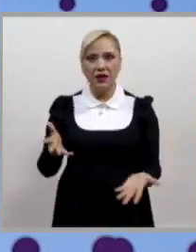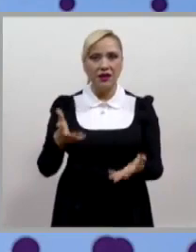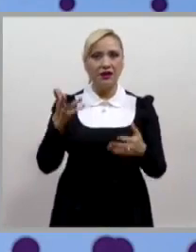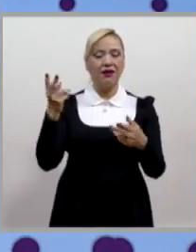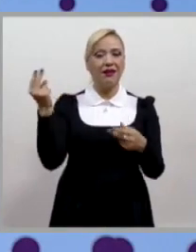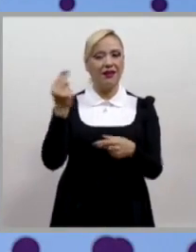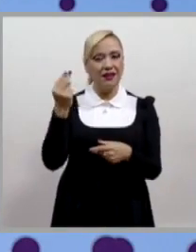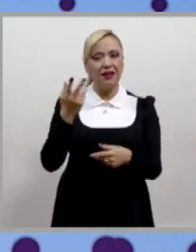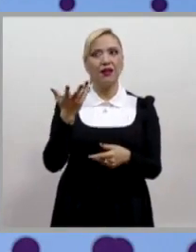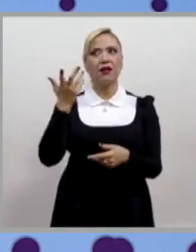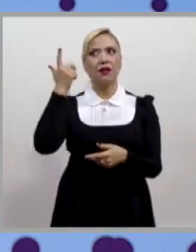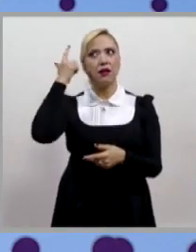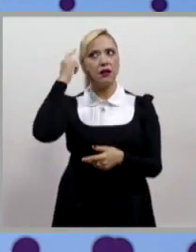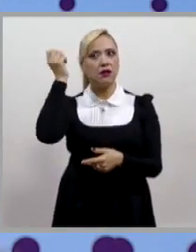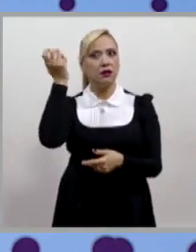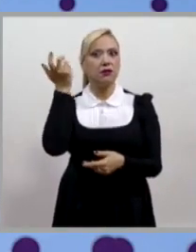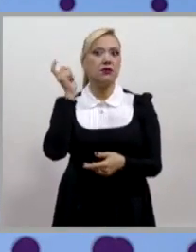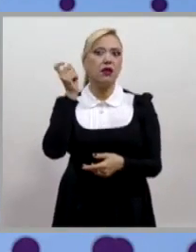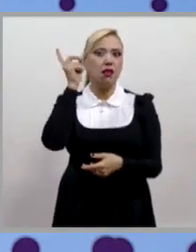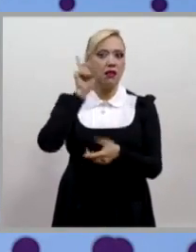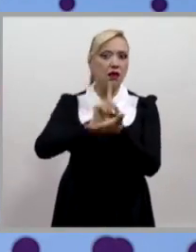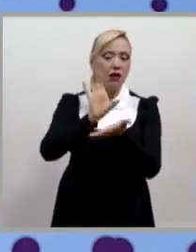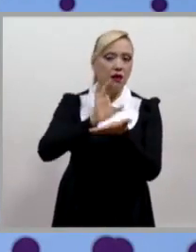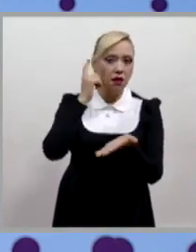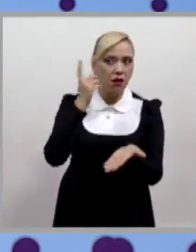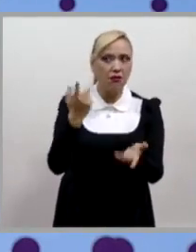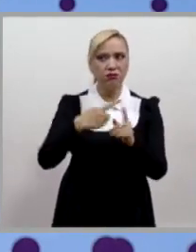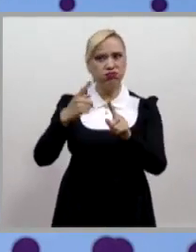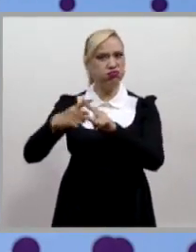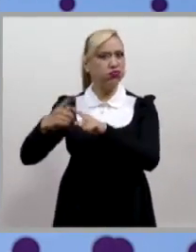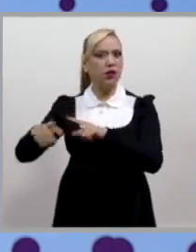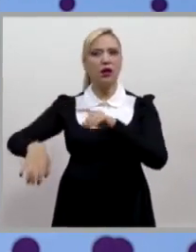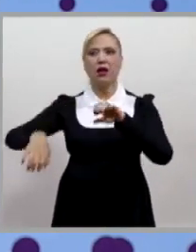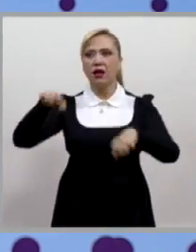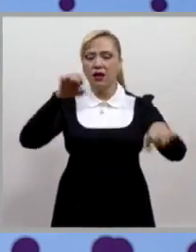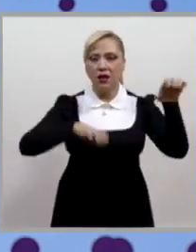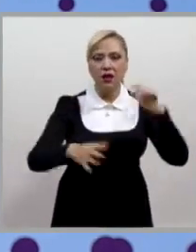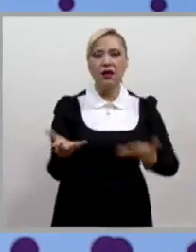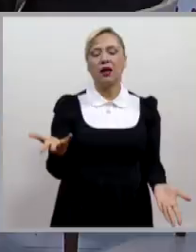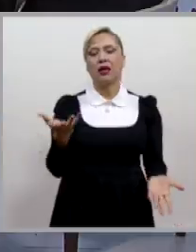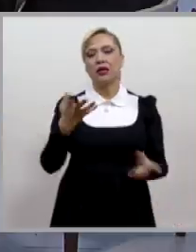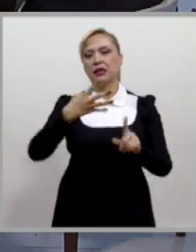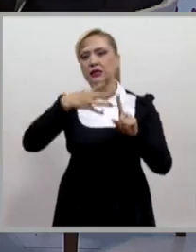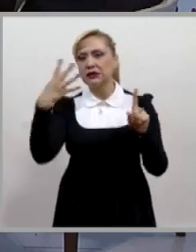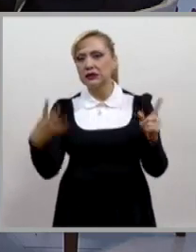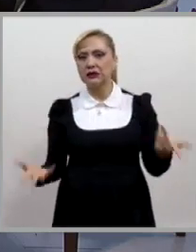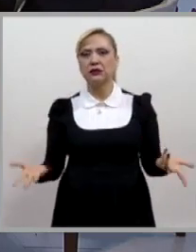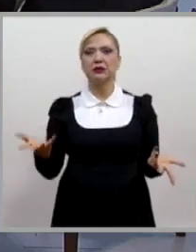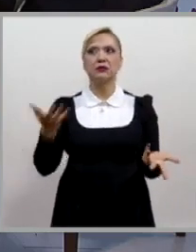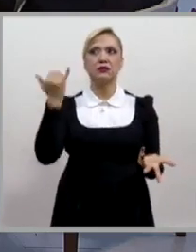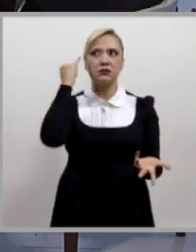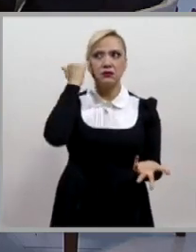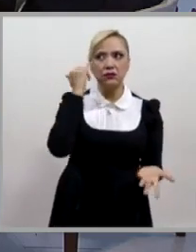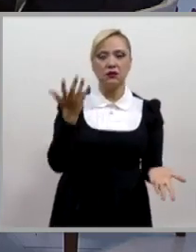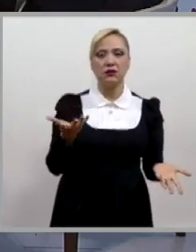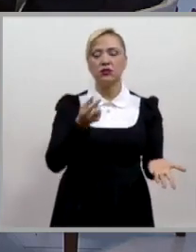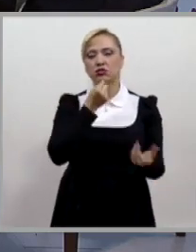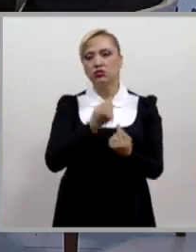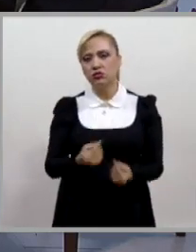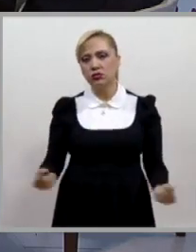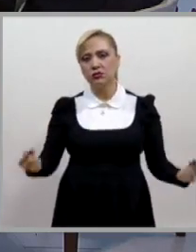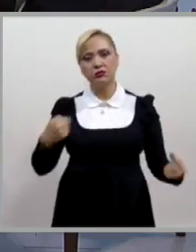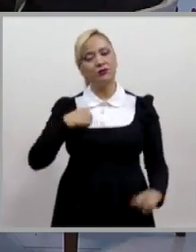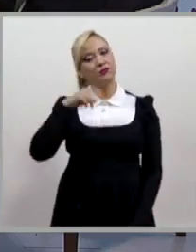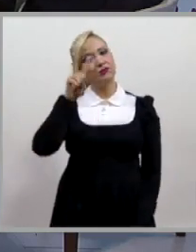que sigue siendo el pendiente más grande que tenemos, insisto, como Estado. Yo estoy contento de que todas estas reflexiones las estamos teniendo